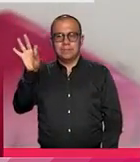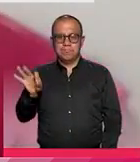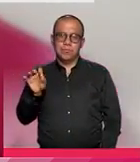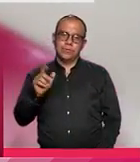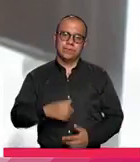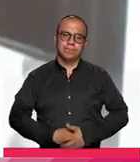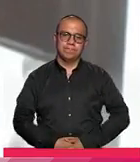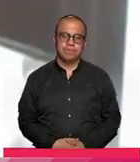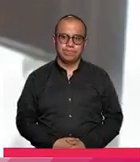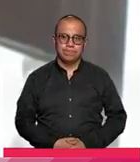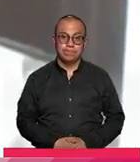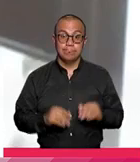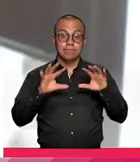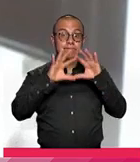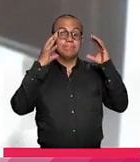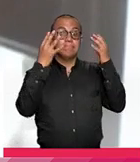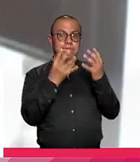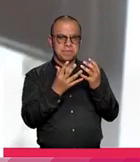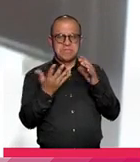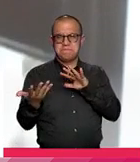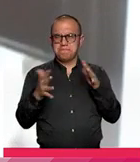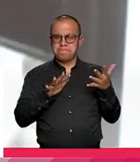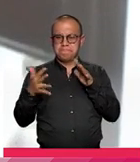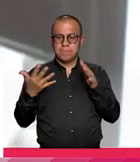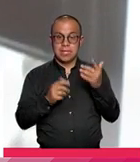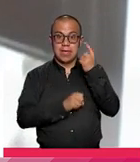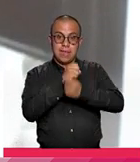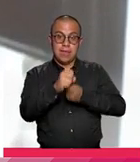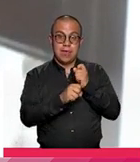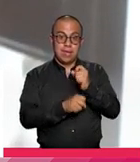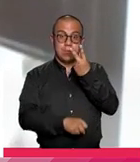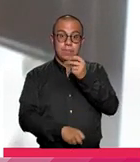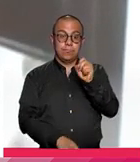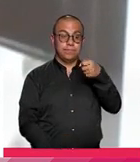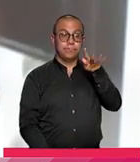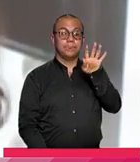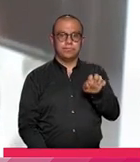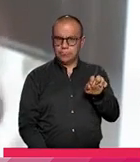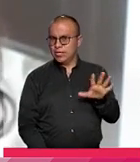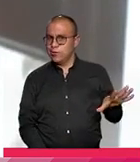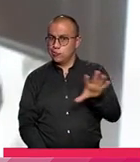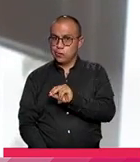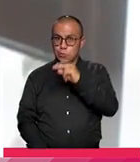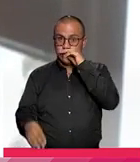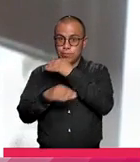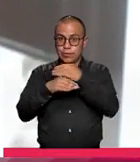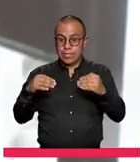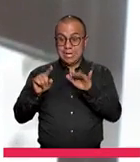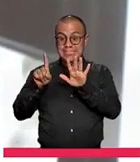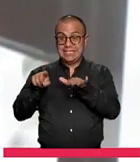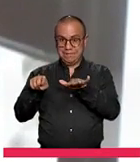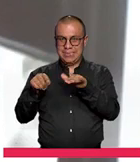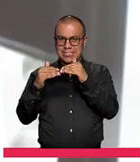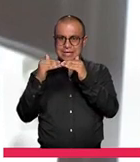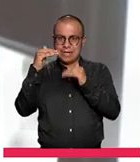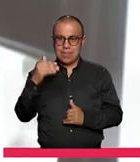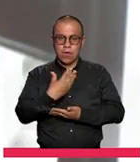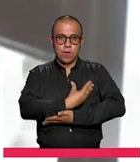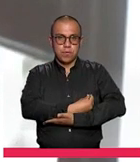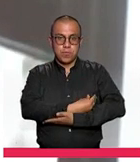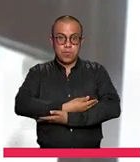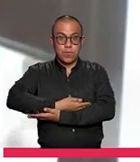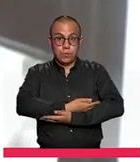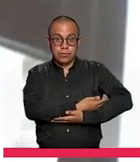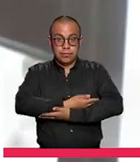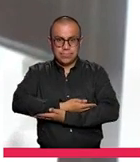45,6%. A nivel mundial se estimó para el 2019 que si todos los niños menores de 6 meses recibieran lactancia